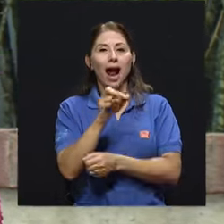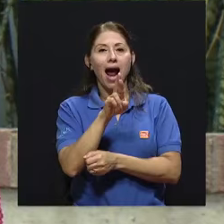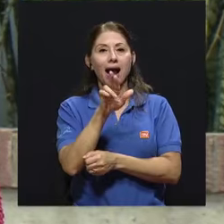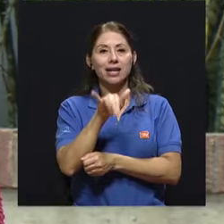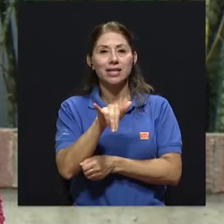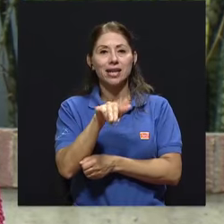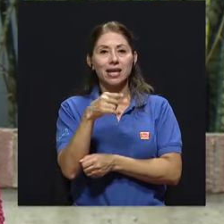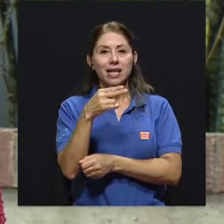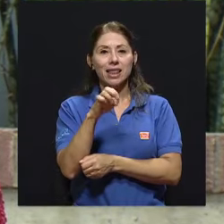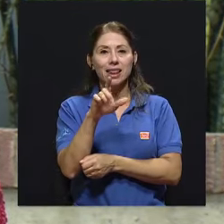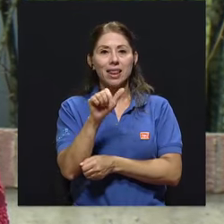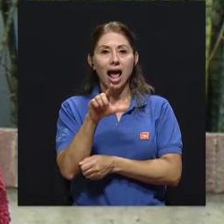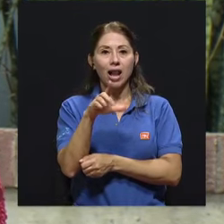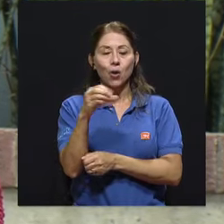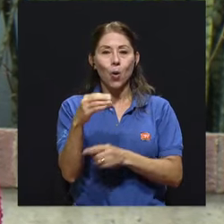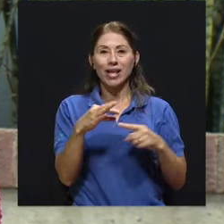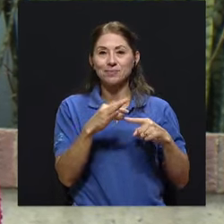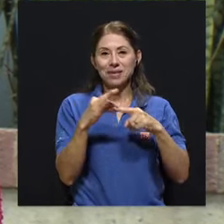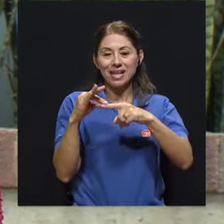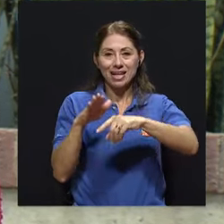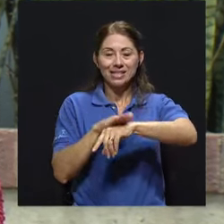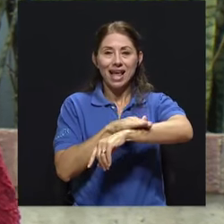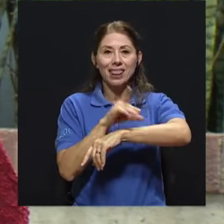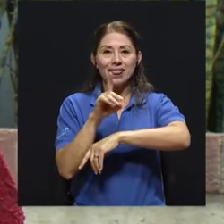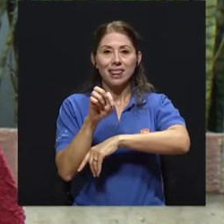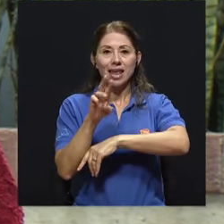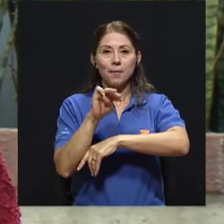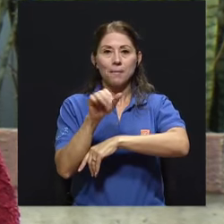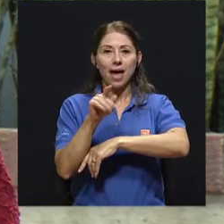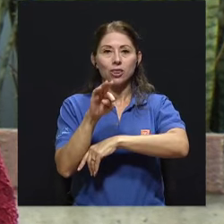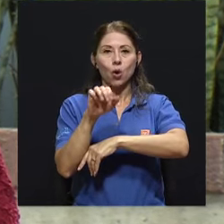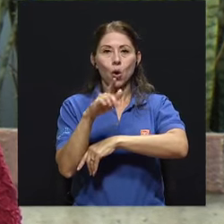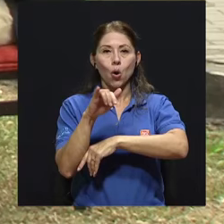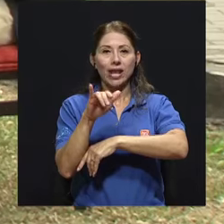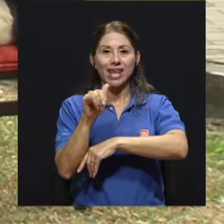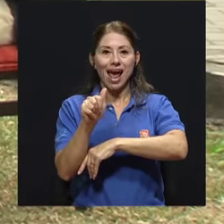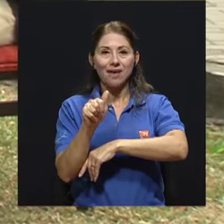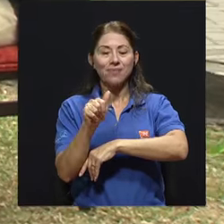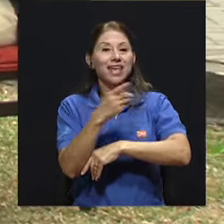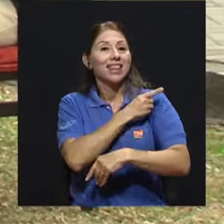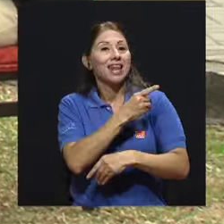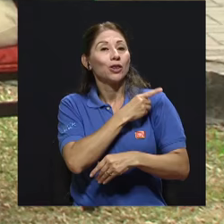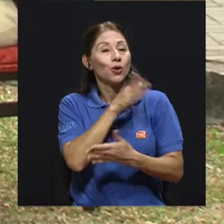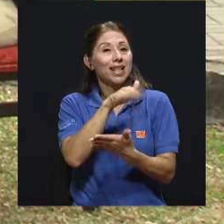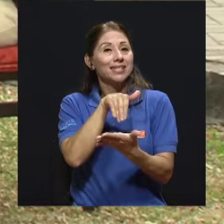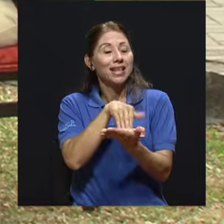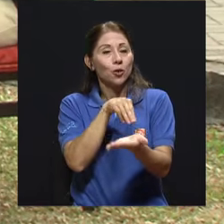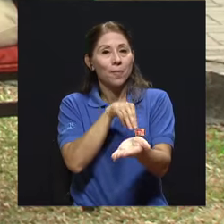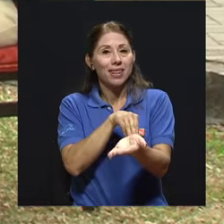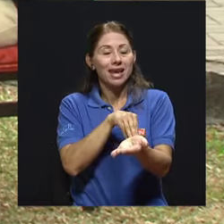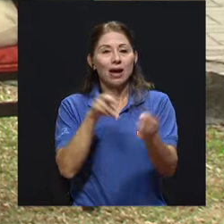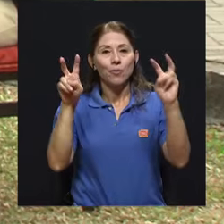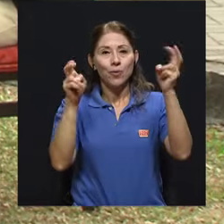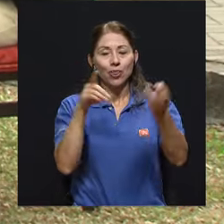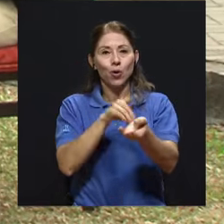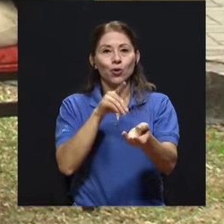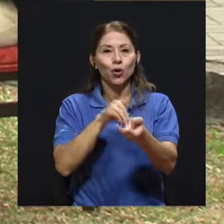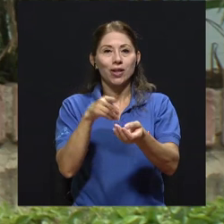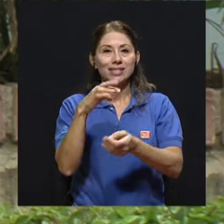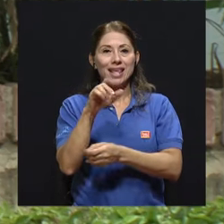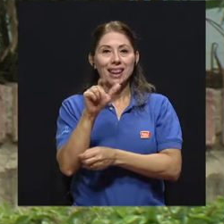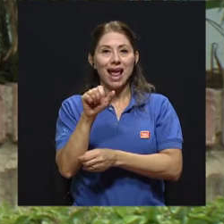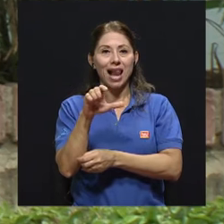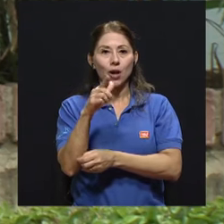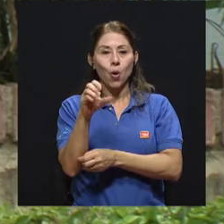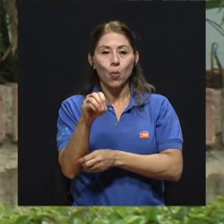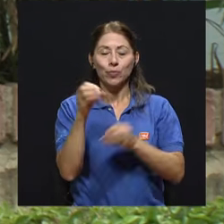dermatología, director médico del Centro Dermatológico Doctores Hidalgo y profesor catedrático universitario. Y